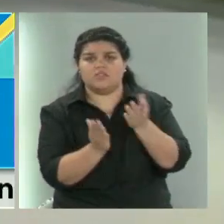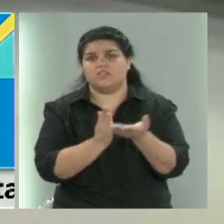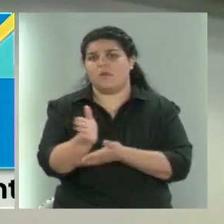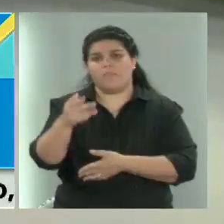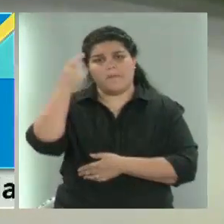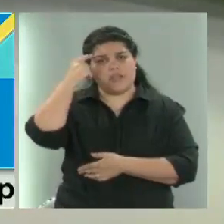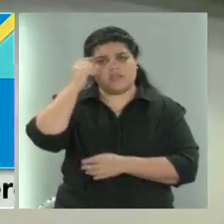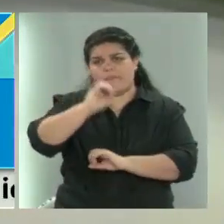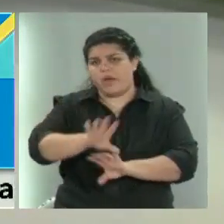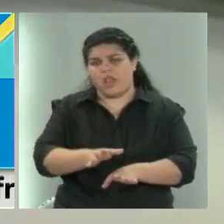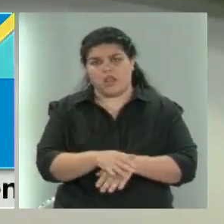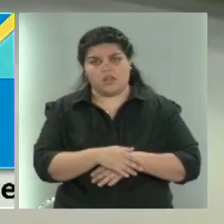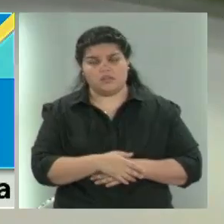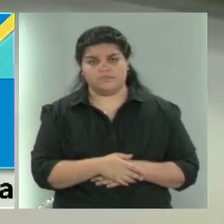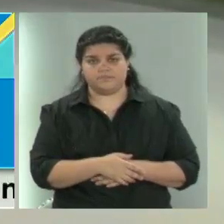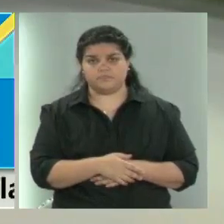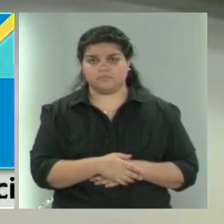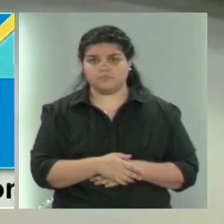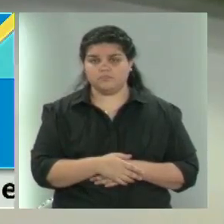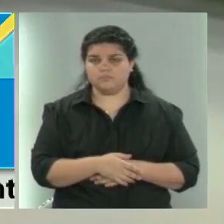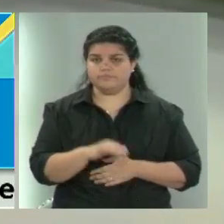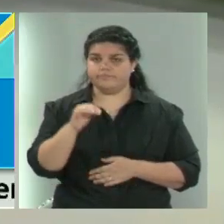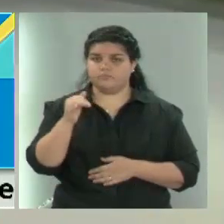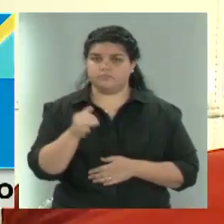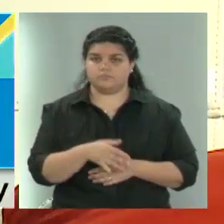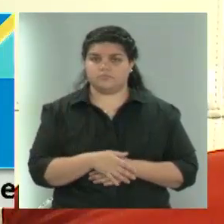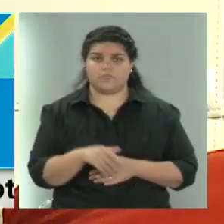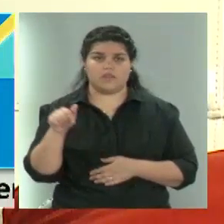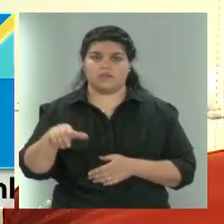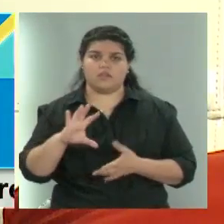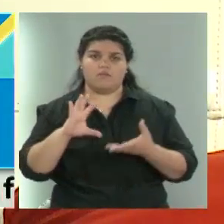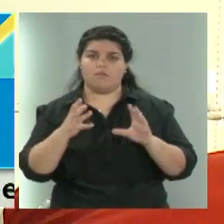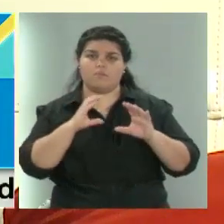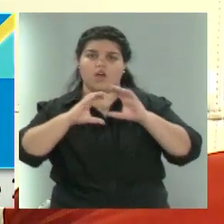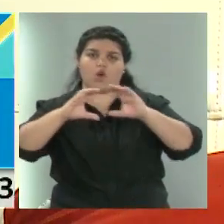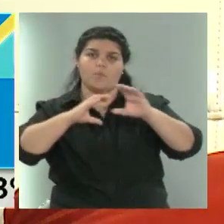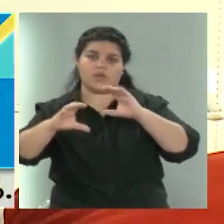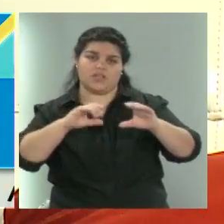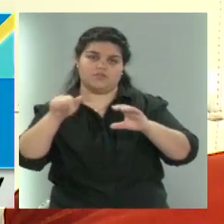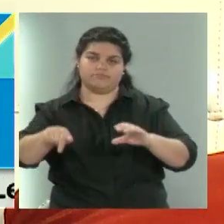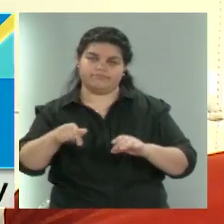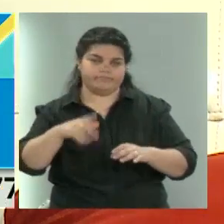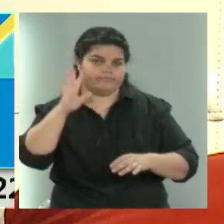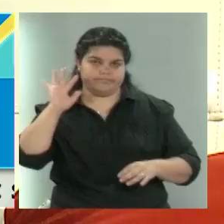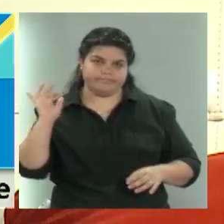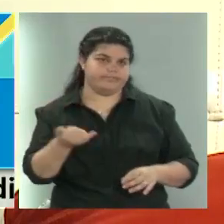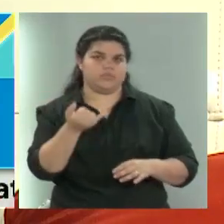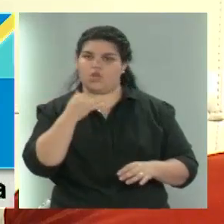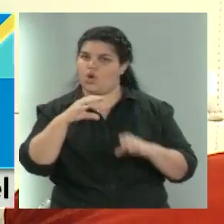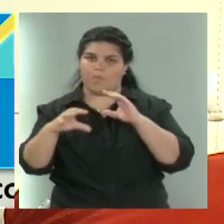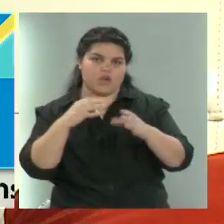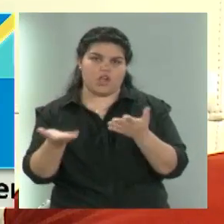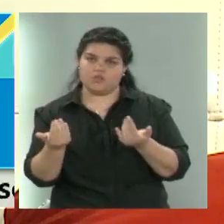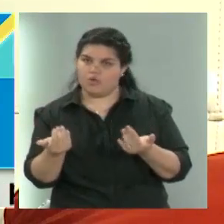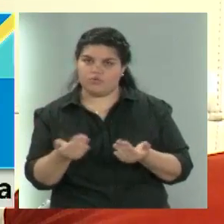de acuerdo. Es un tema evidente de comunicación por un lado, ¿no? Por poner una frase, ¿no?